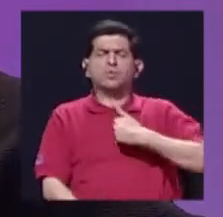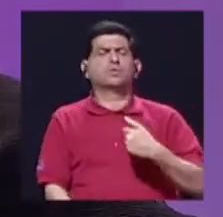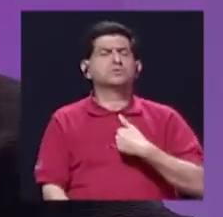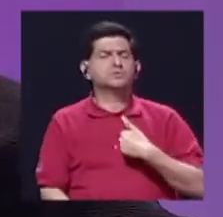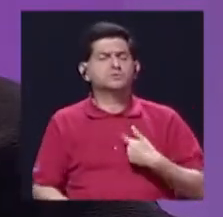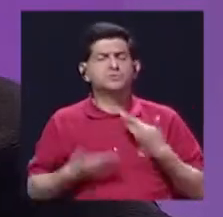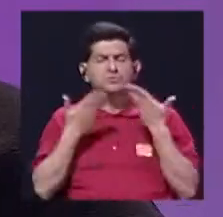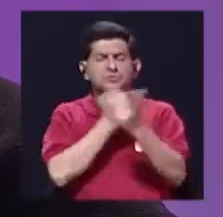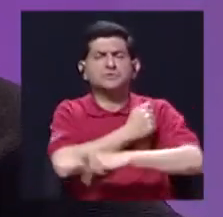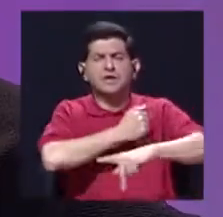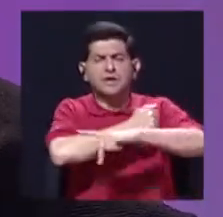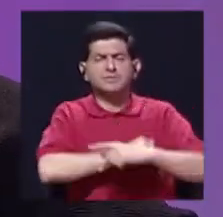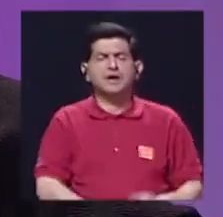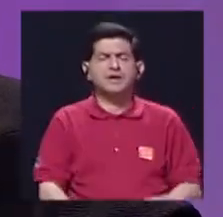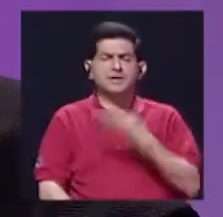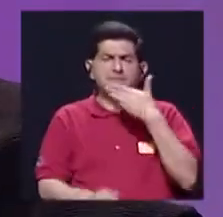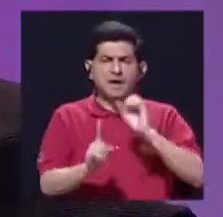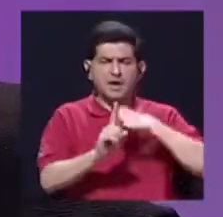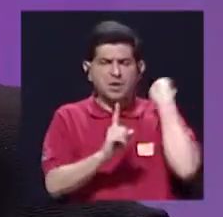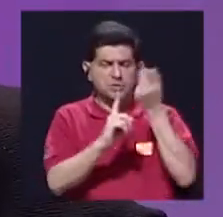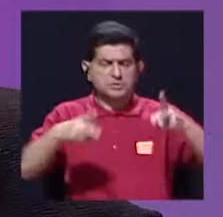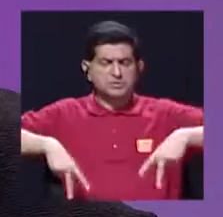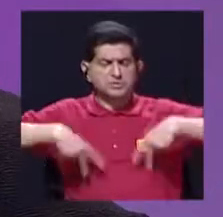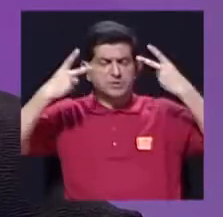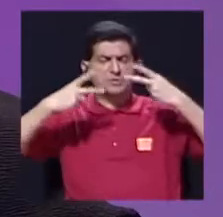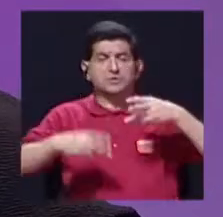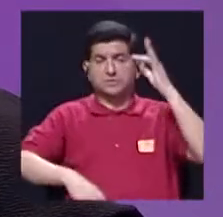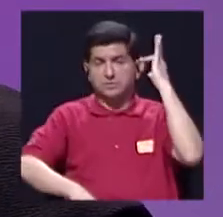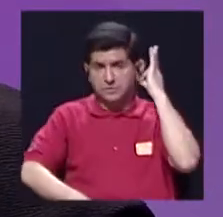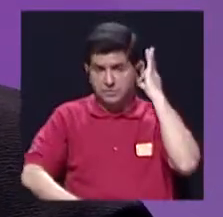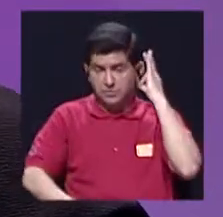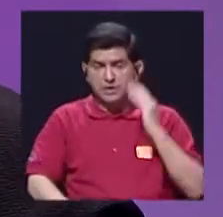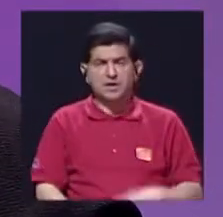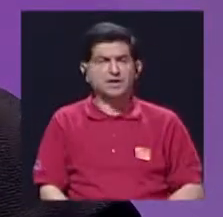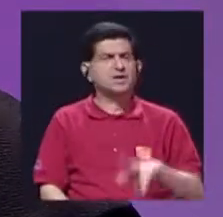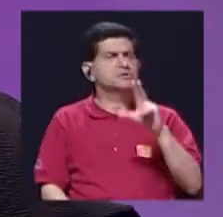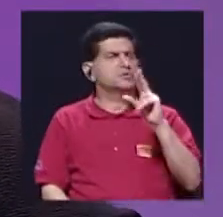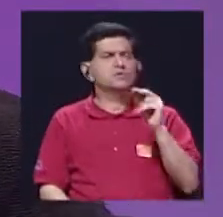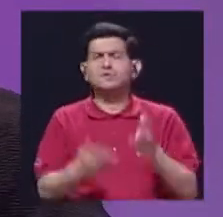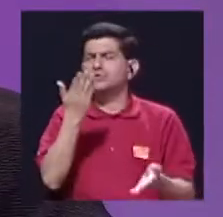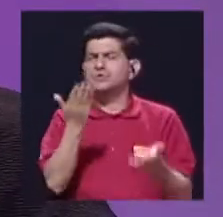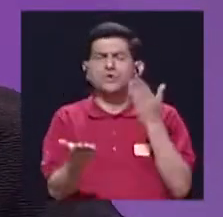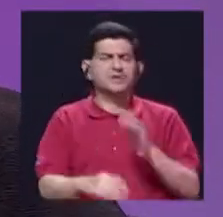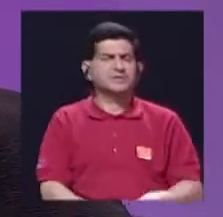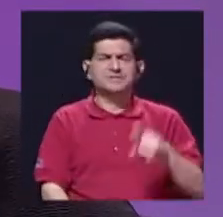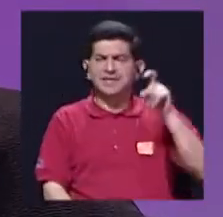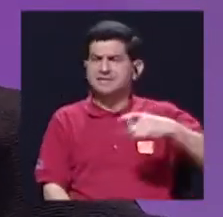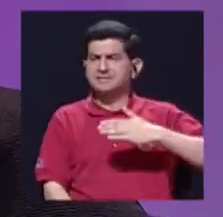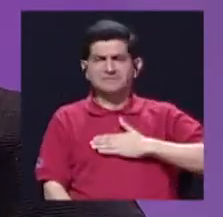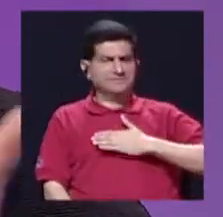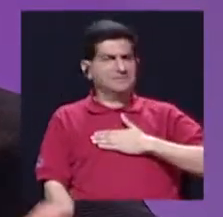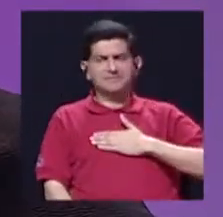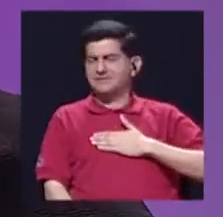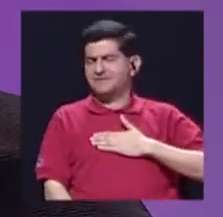dejarle a este país mejores condiciones de vida a las mujeres. Ya no es una necesidad mía.